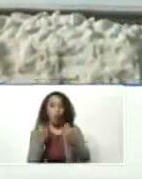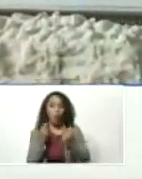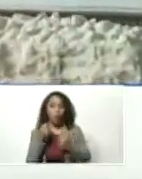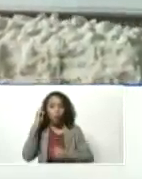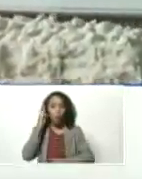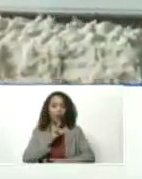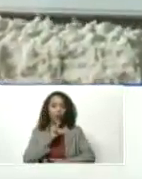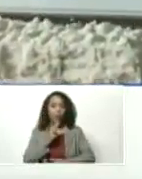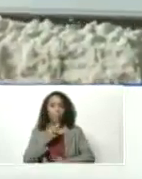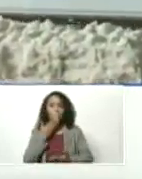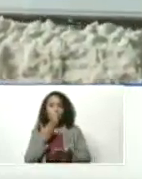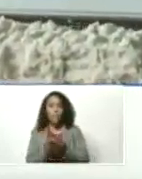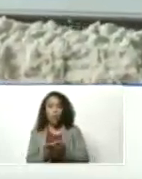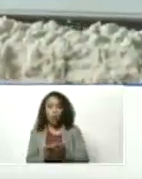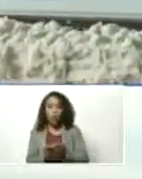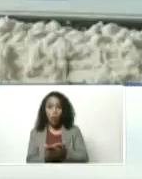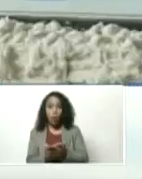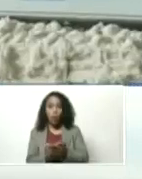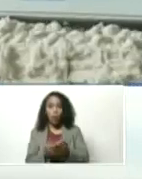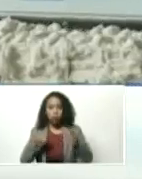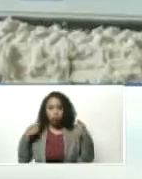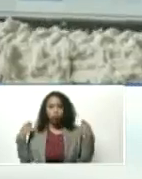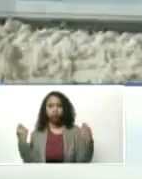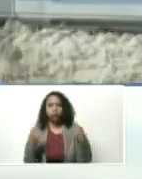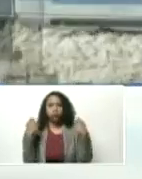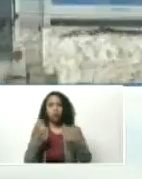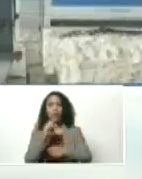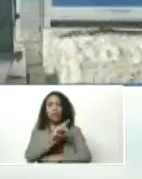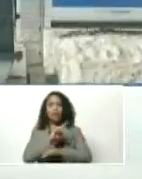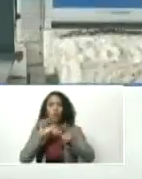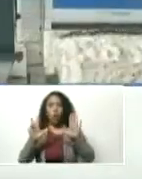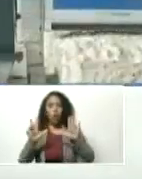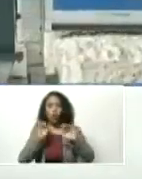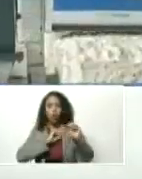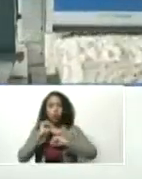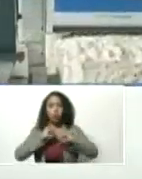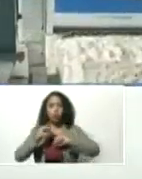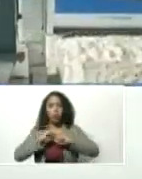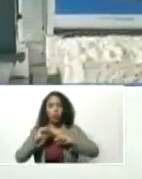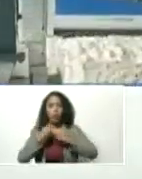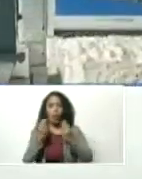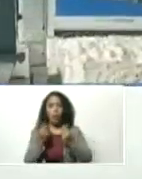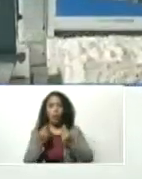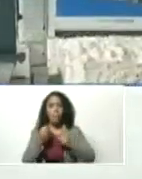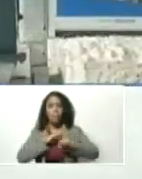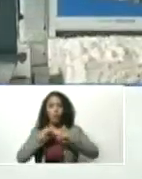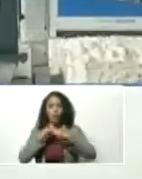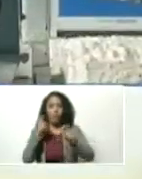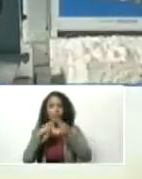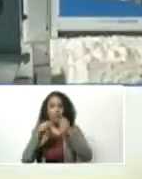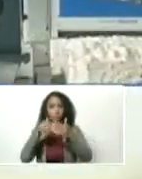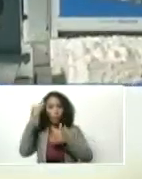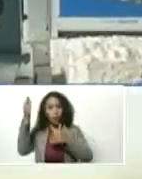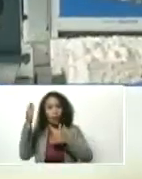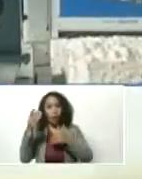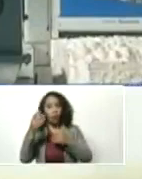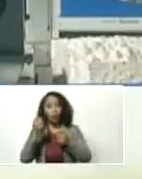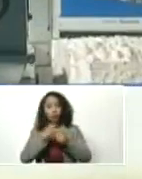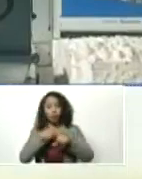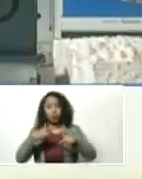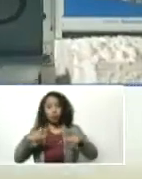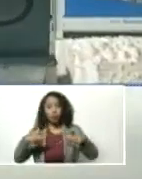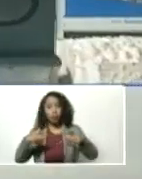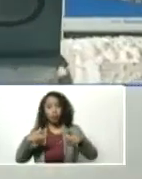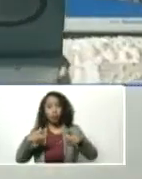que promoviéramos los 18 motores de la economía, el motor exportador tuvo un crecimiento muy importante